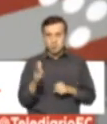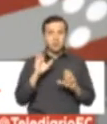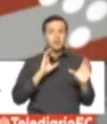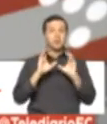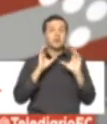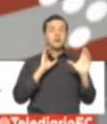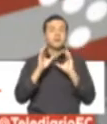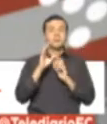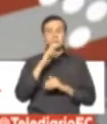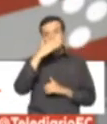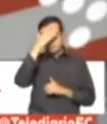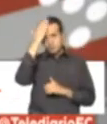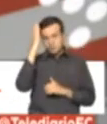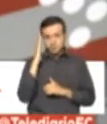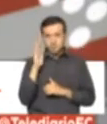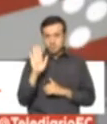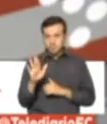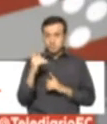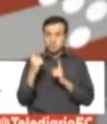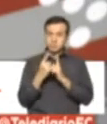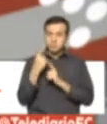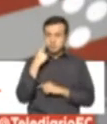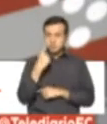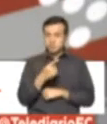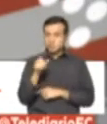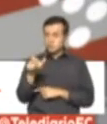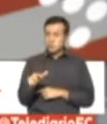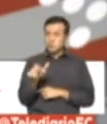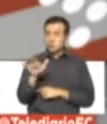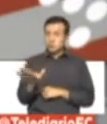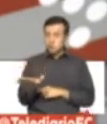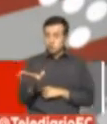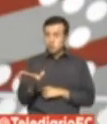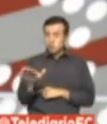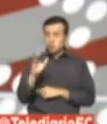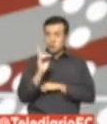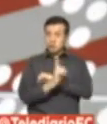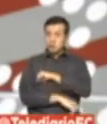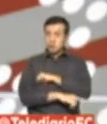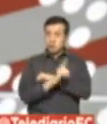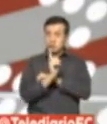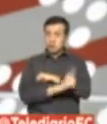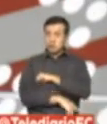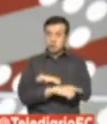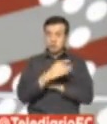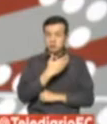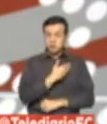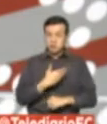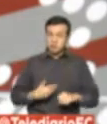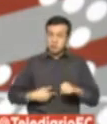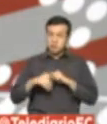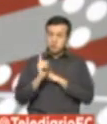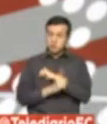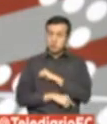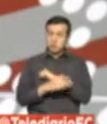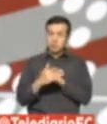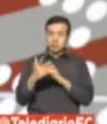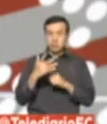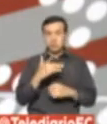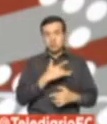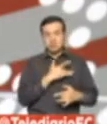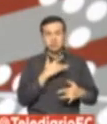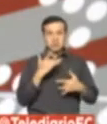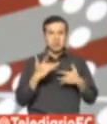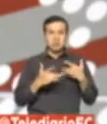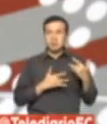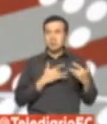conversar con José Serrano para evitar que él sea censurado de la presidencia. Eso molestó